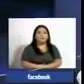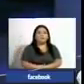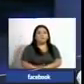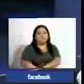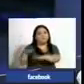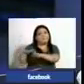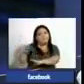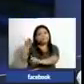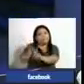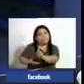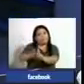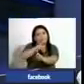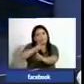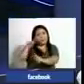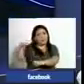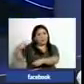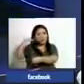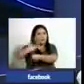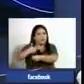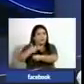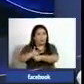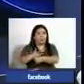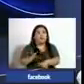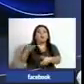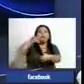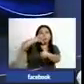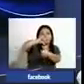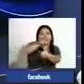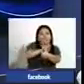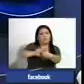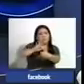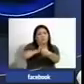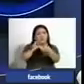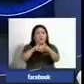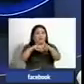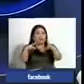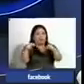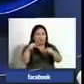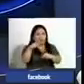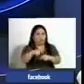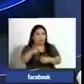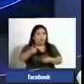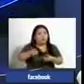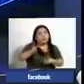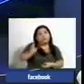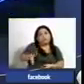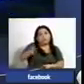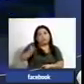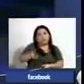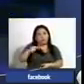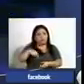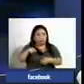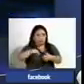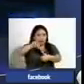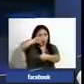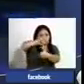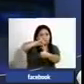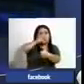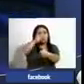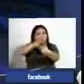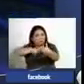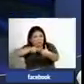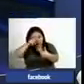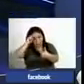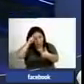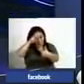Muchas gracias por tu reporte desde Guatemala. Y en Nicaragua, el transporte terrestre que se moviliza por Centroamérica se ha visto afectado por